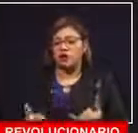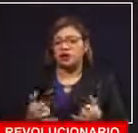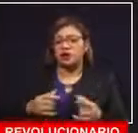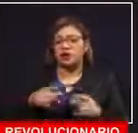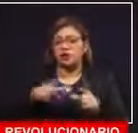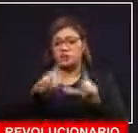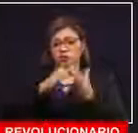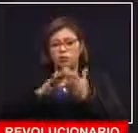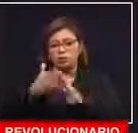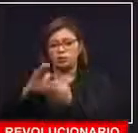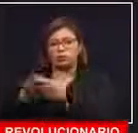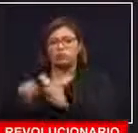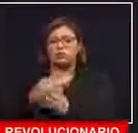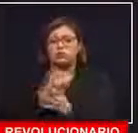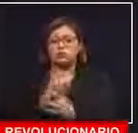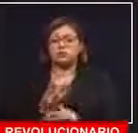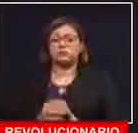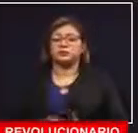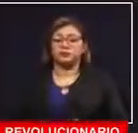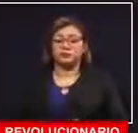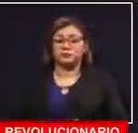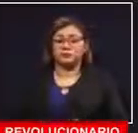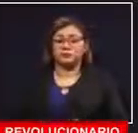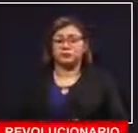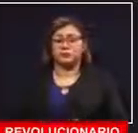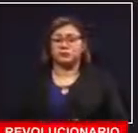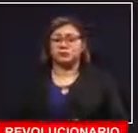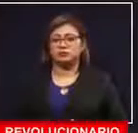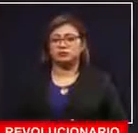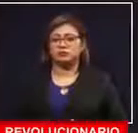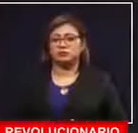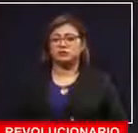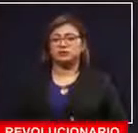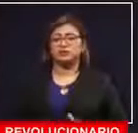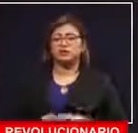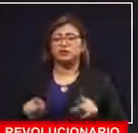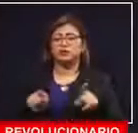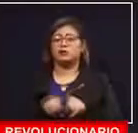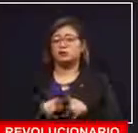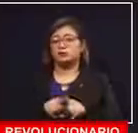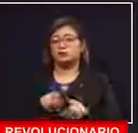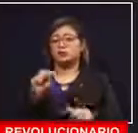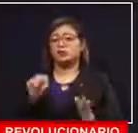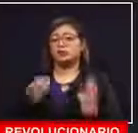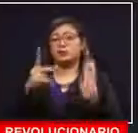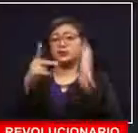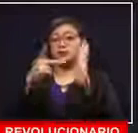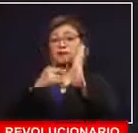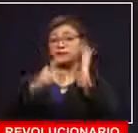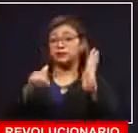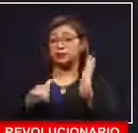No obstante, este proyecto que nosotros